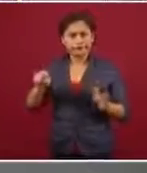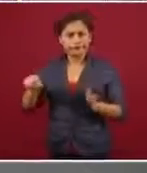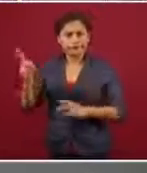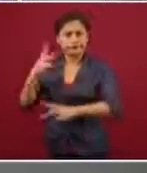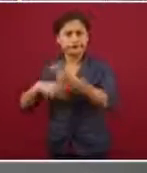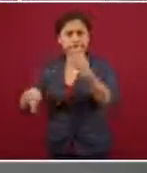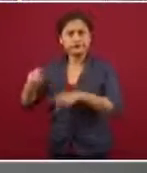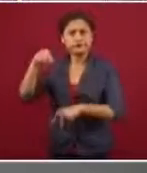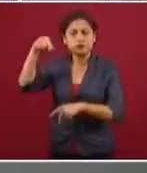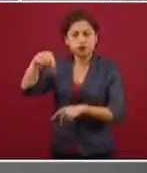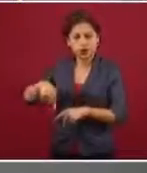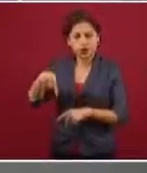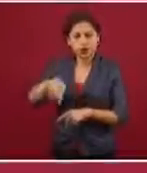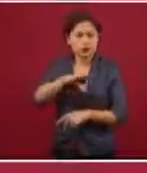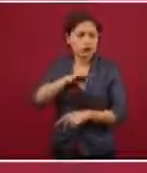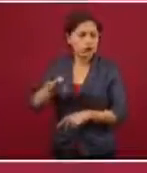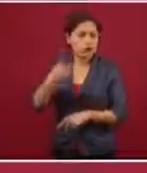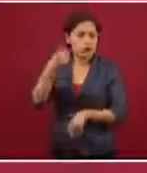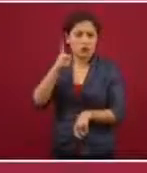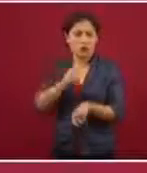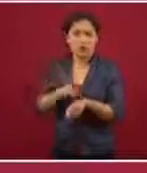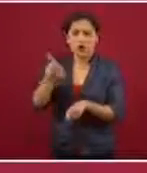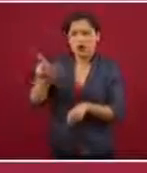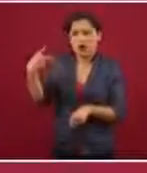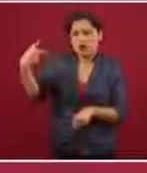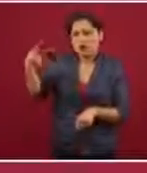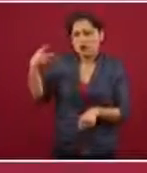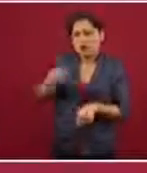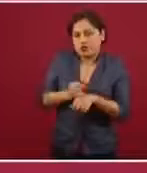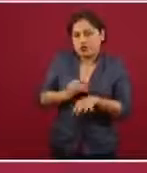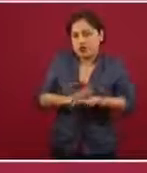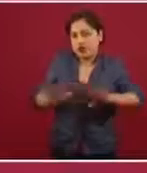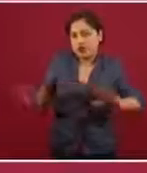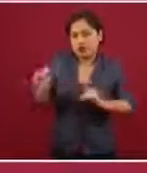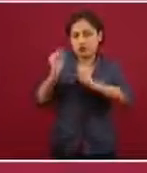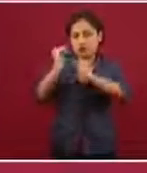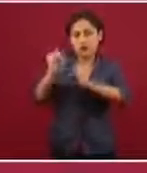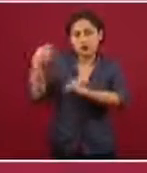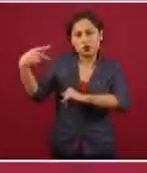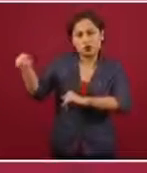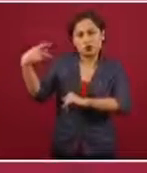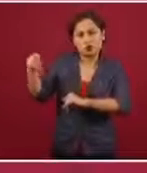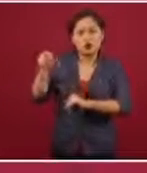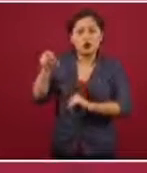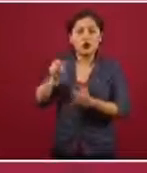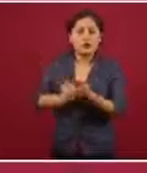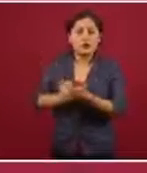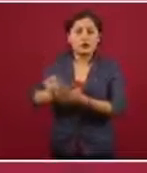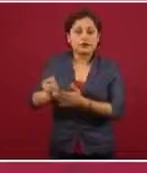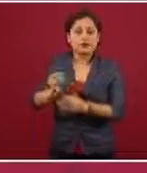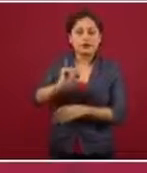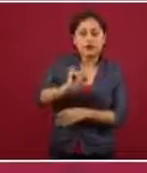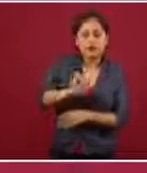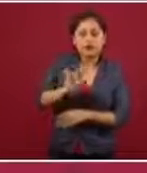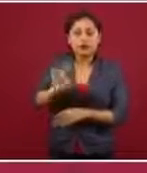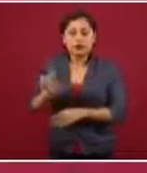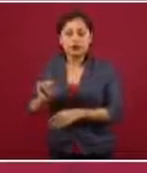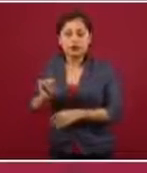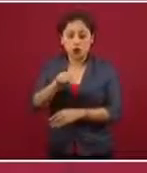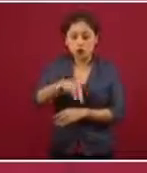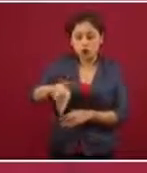a informar hasta donde pueda. Él les va a explicar qué puede, qué no puede. Ustedes tienen